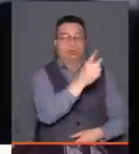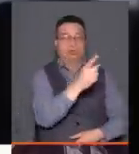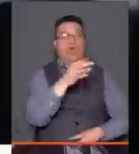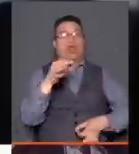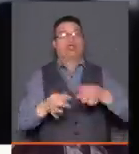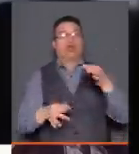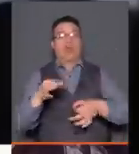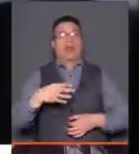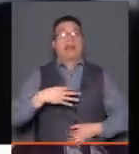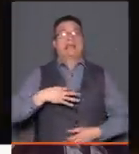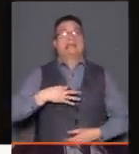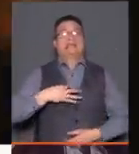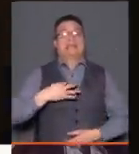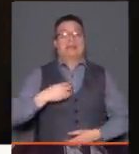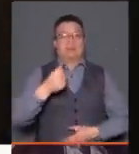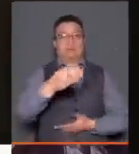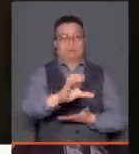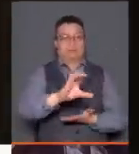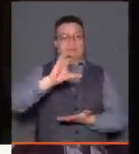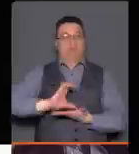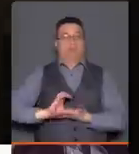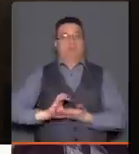tribunal civil para obtener indemnización